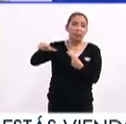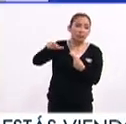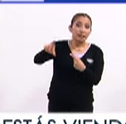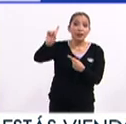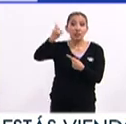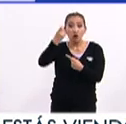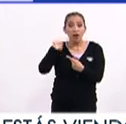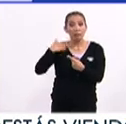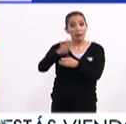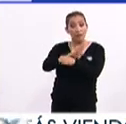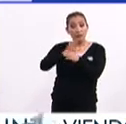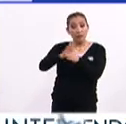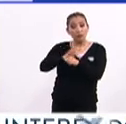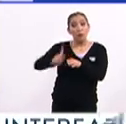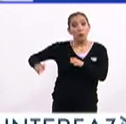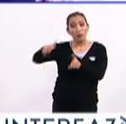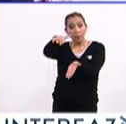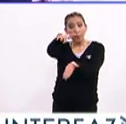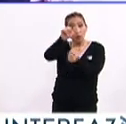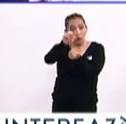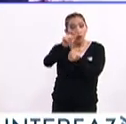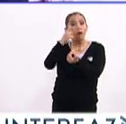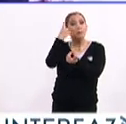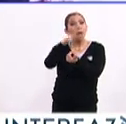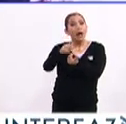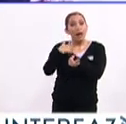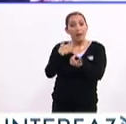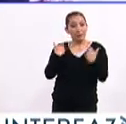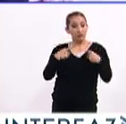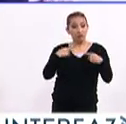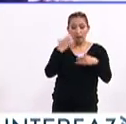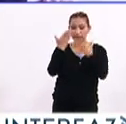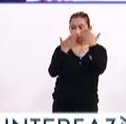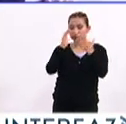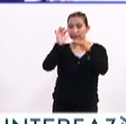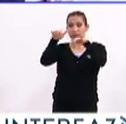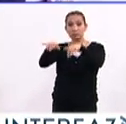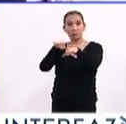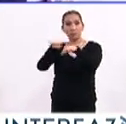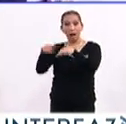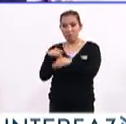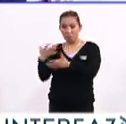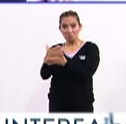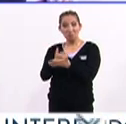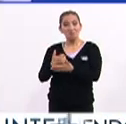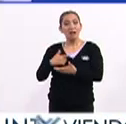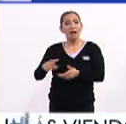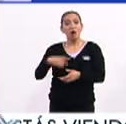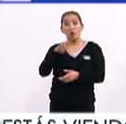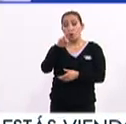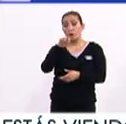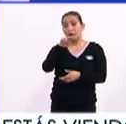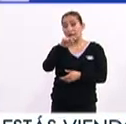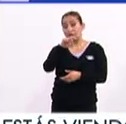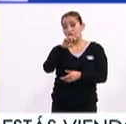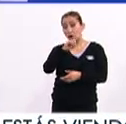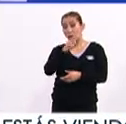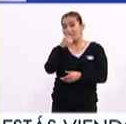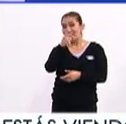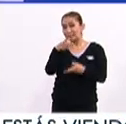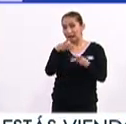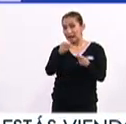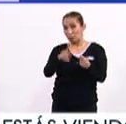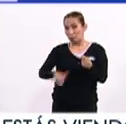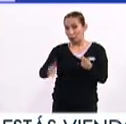17 dólares de beneficios públicos, en forma de capital humano más saludable y productivo. Datos de la UNESCO revelan que el